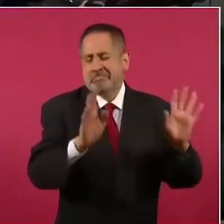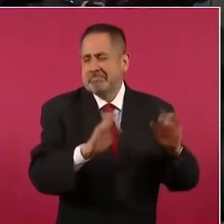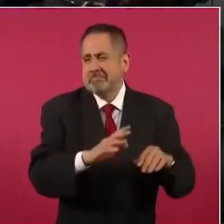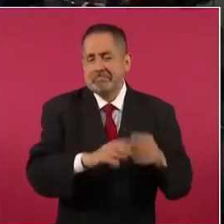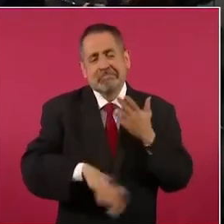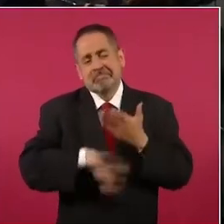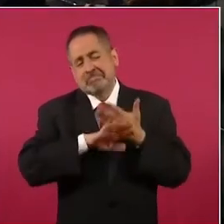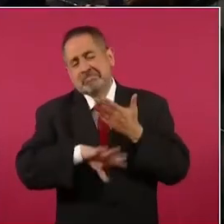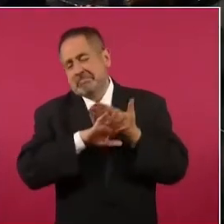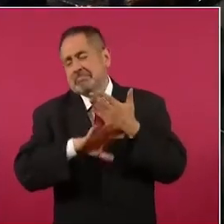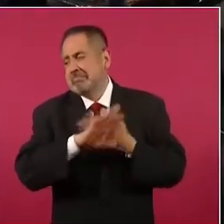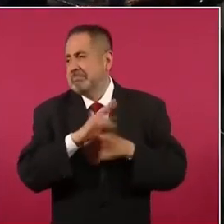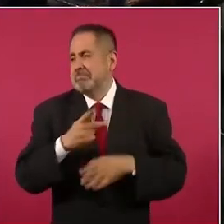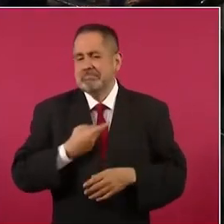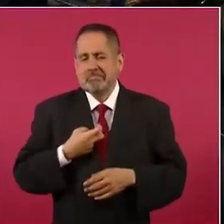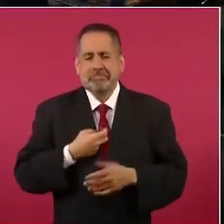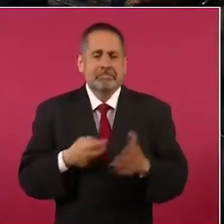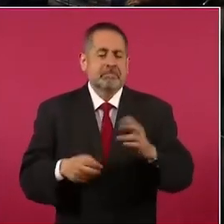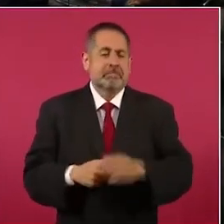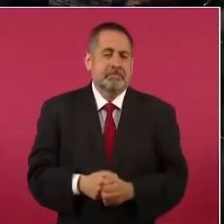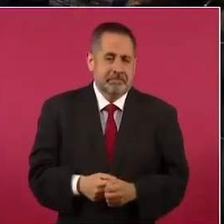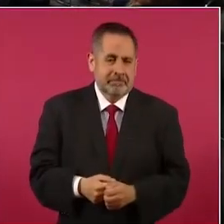Todos en contra.